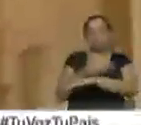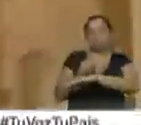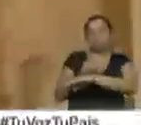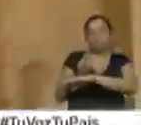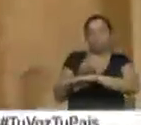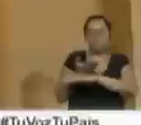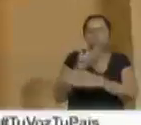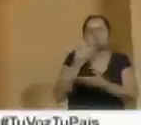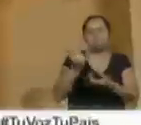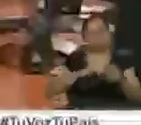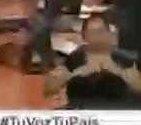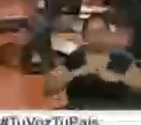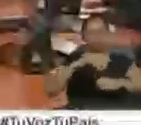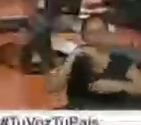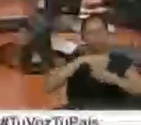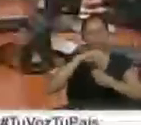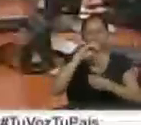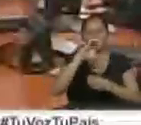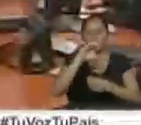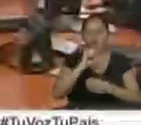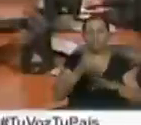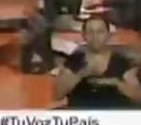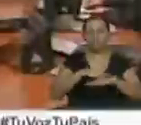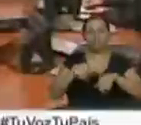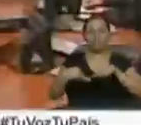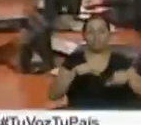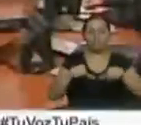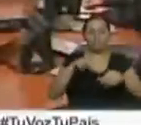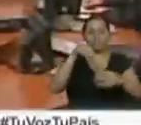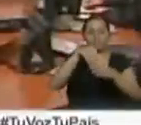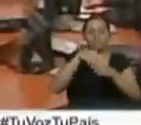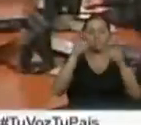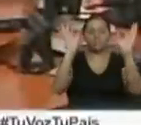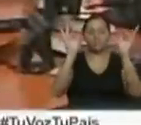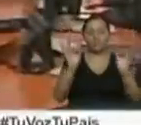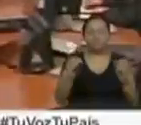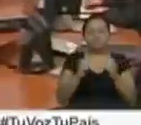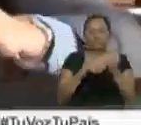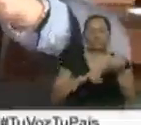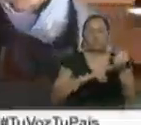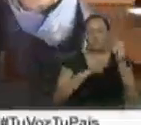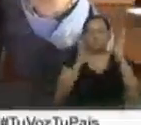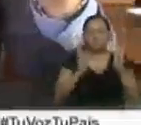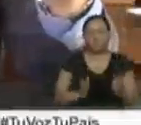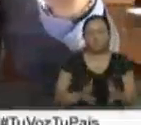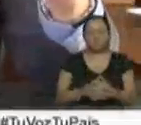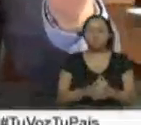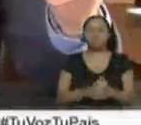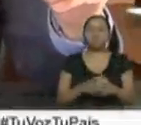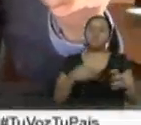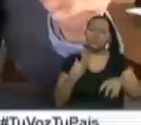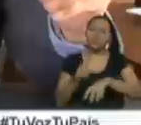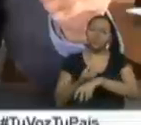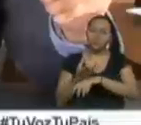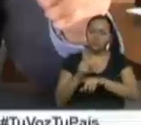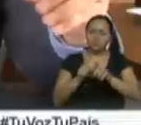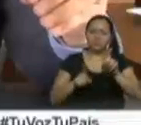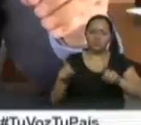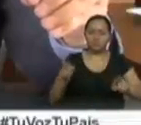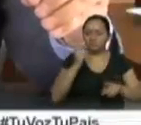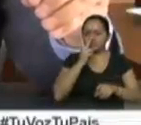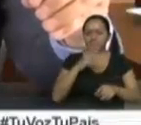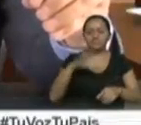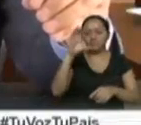han mejorado la gestión de la OEA en la parte administrativa, financiera y de talento humano. Hay recomendaciones también